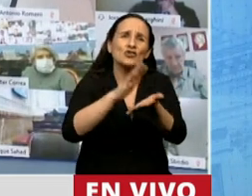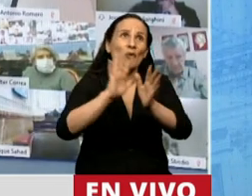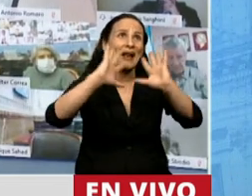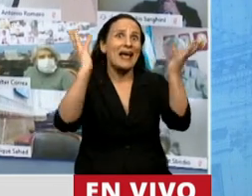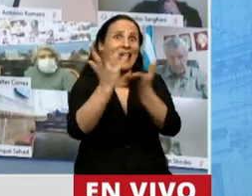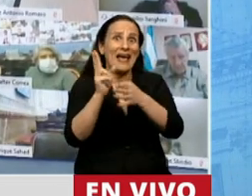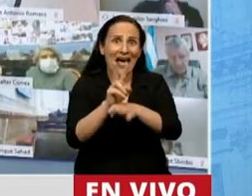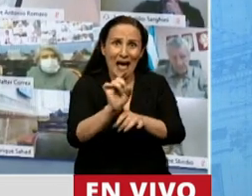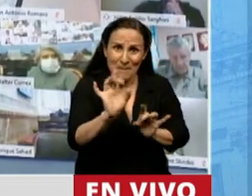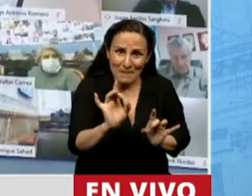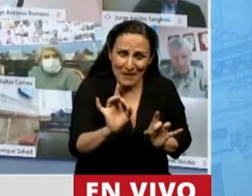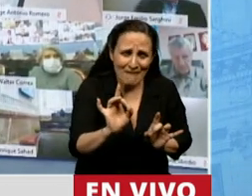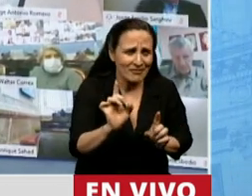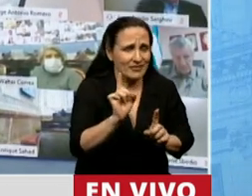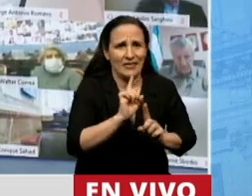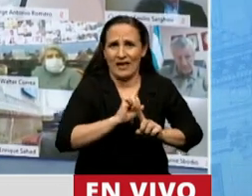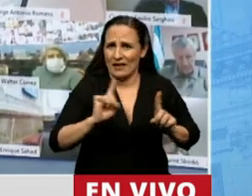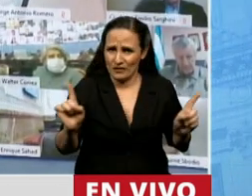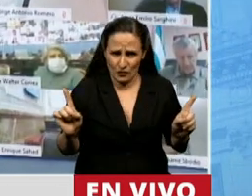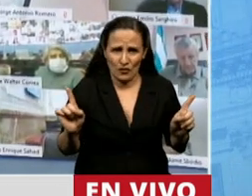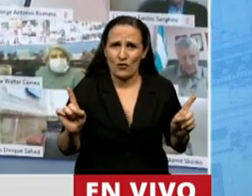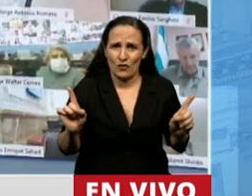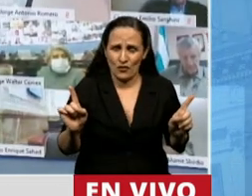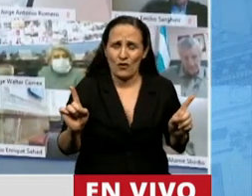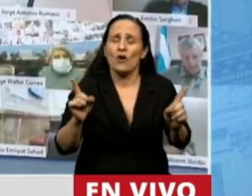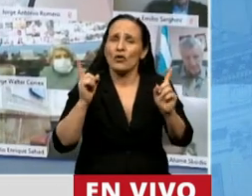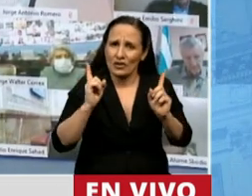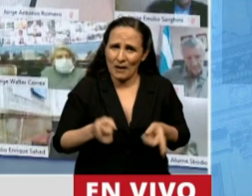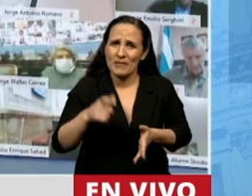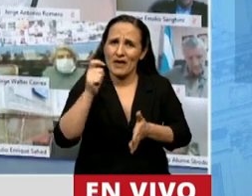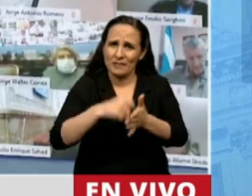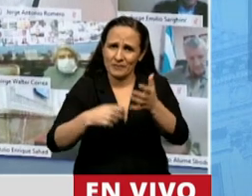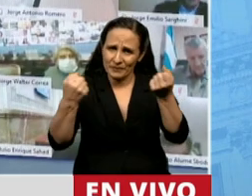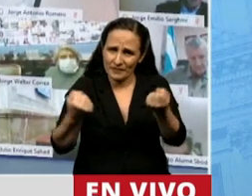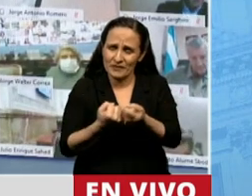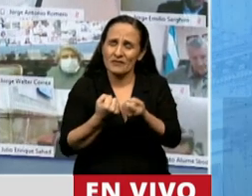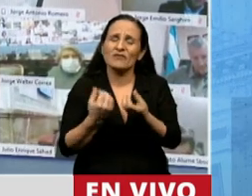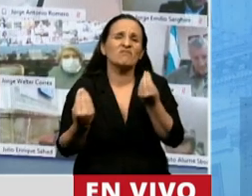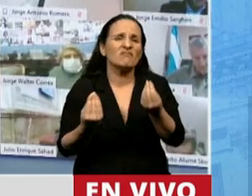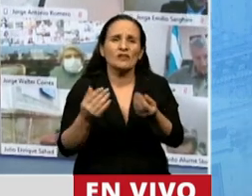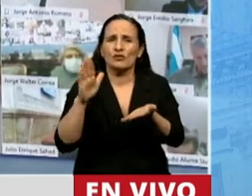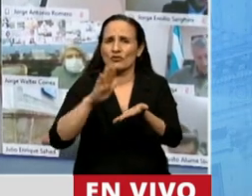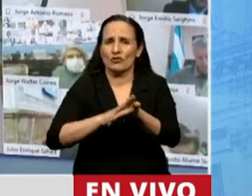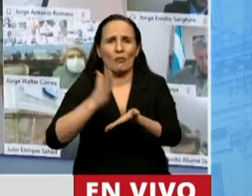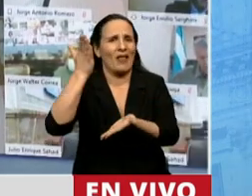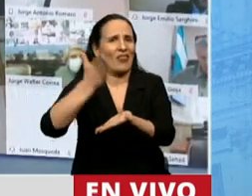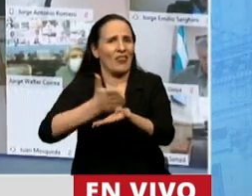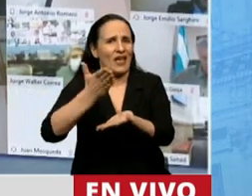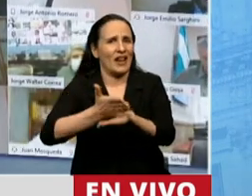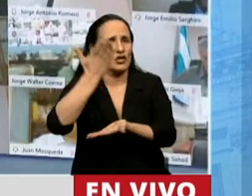que estamos y nos encont frente un tratado de derechos humanos y